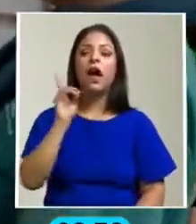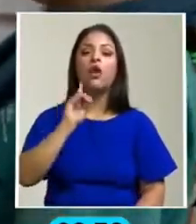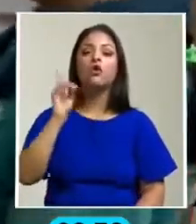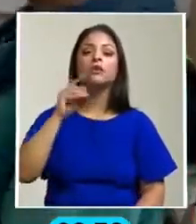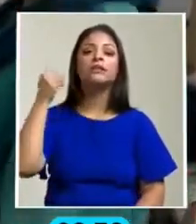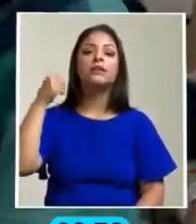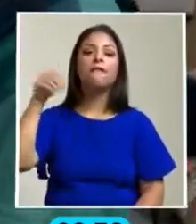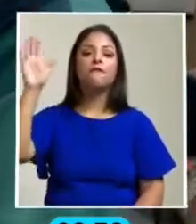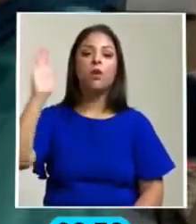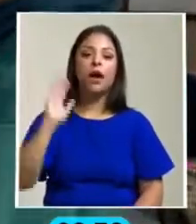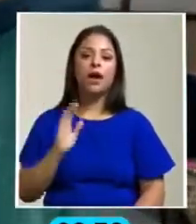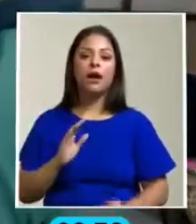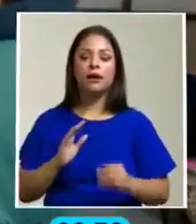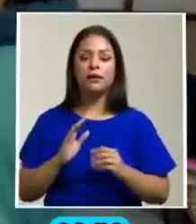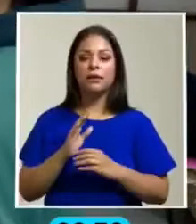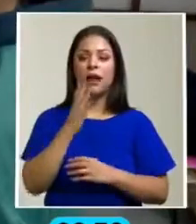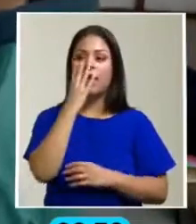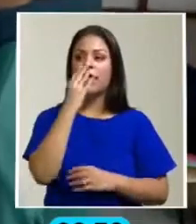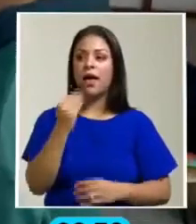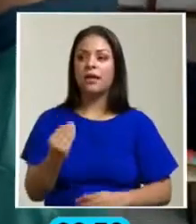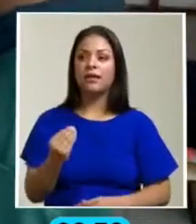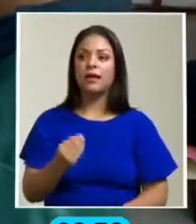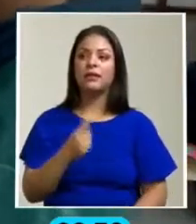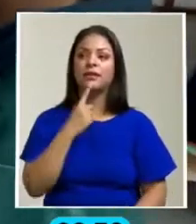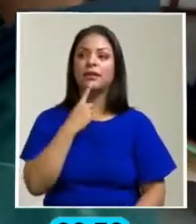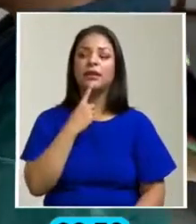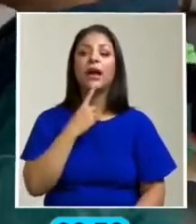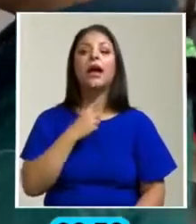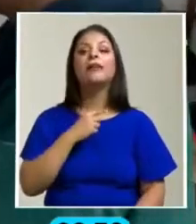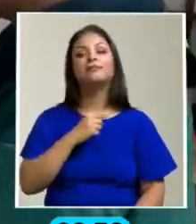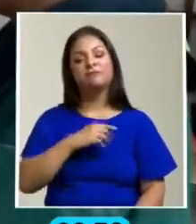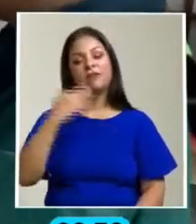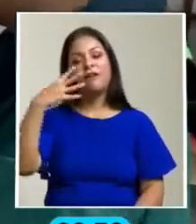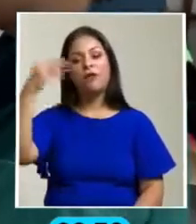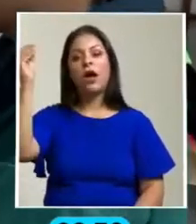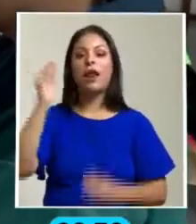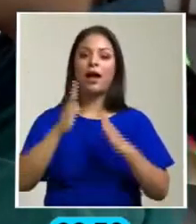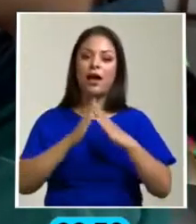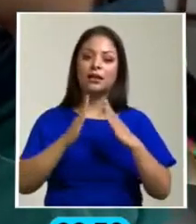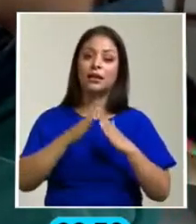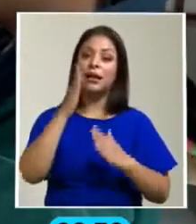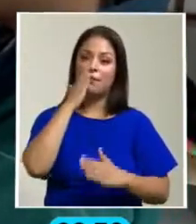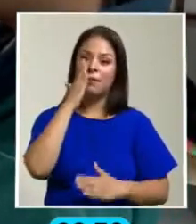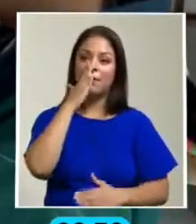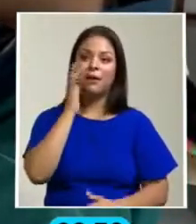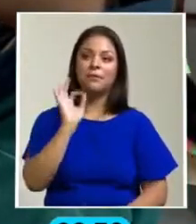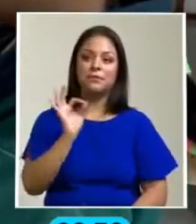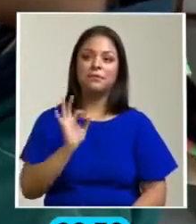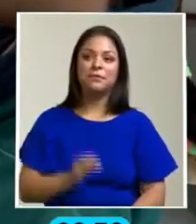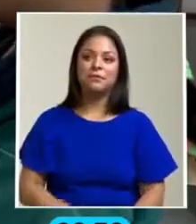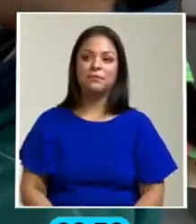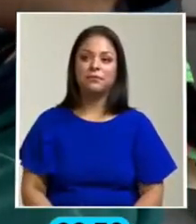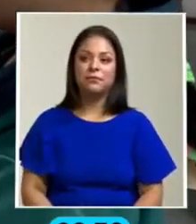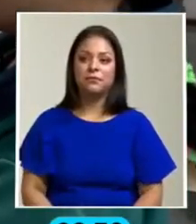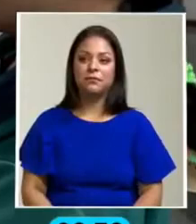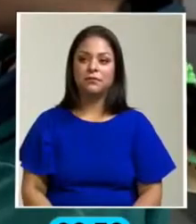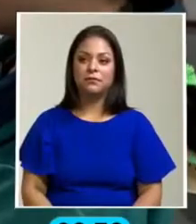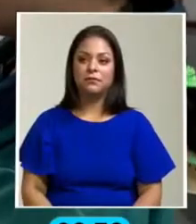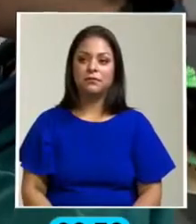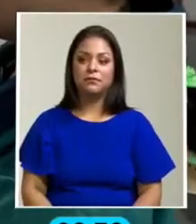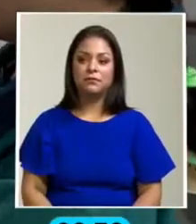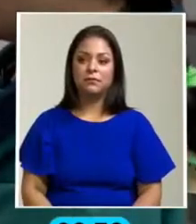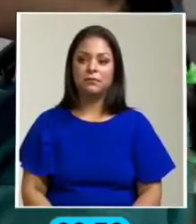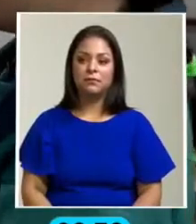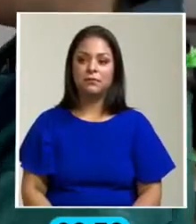casa de quién? Para la casa de su mamá. Para muy bien, Sofi. Ah, listo.